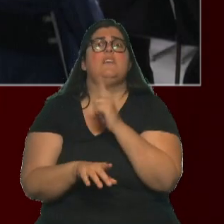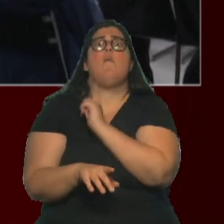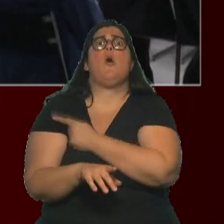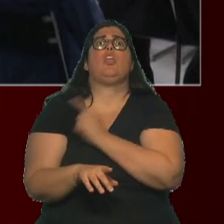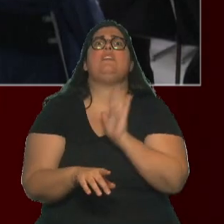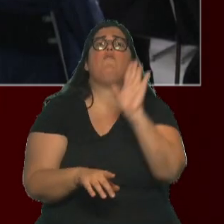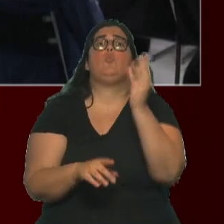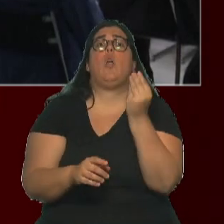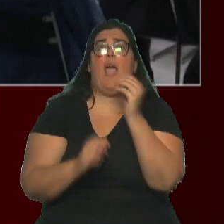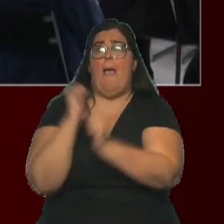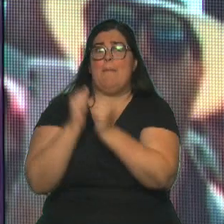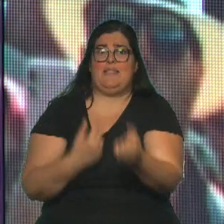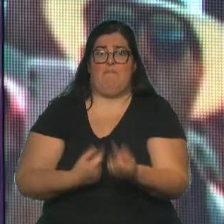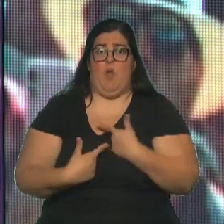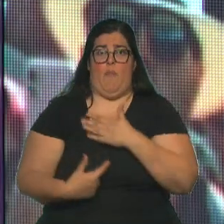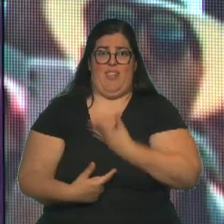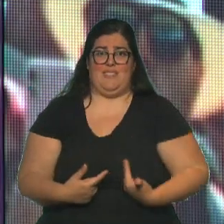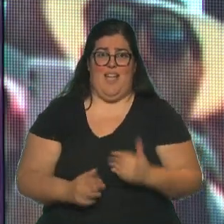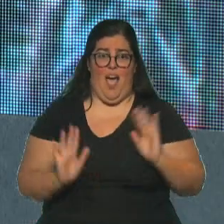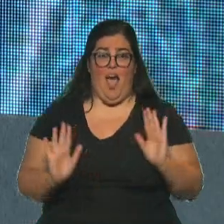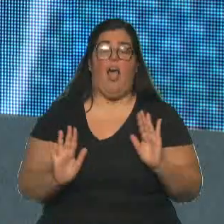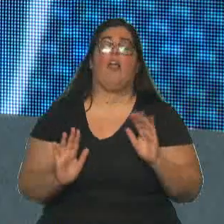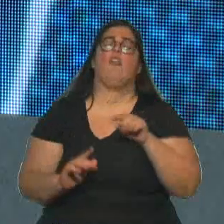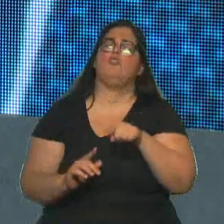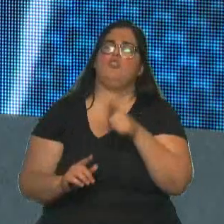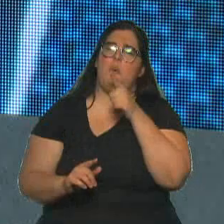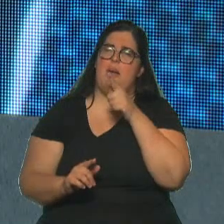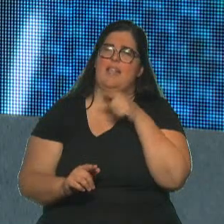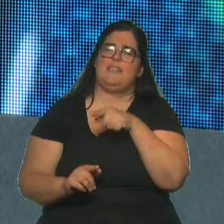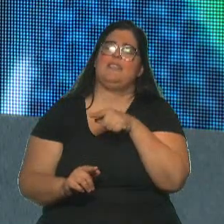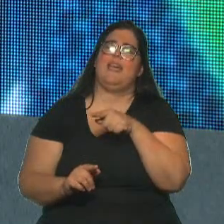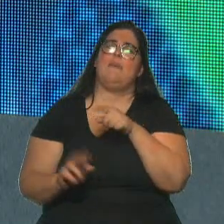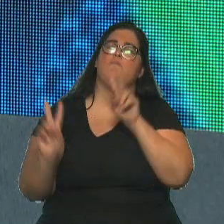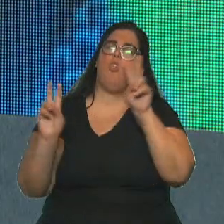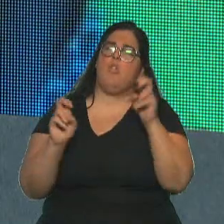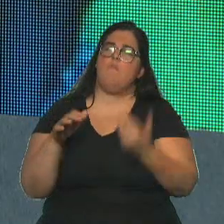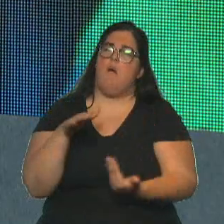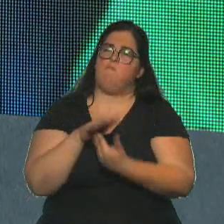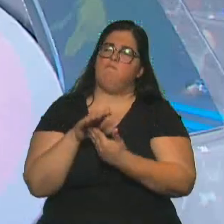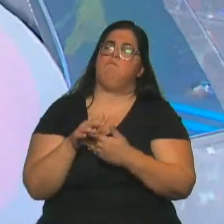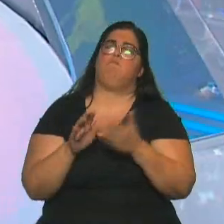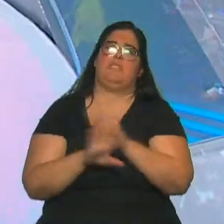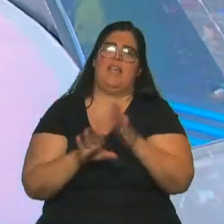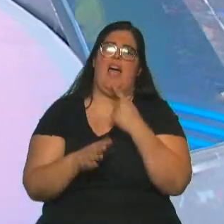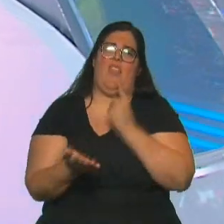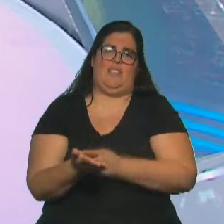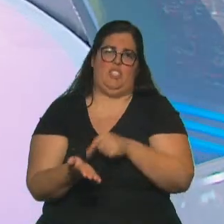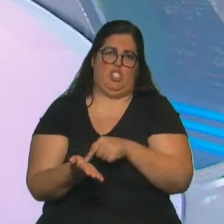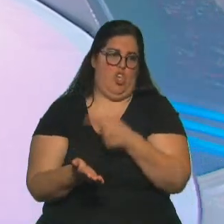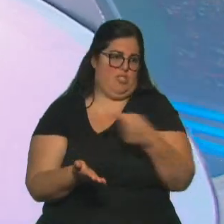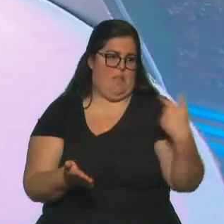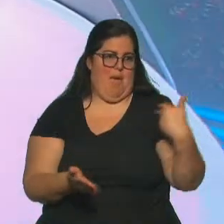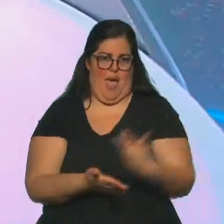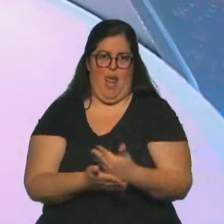futuro, ¿no? Esto me parece uno de los grandes o de las grandes medidas que se tomaron durante